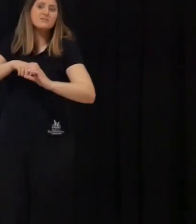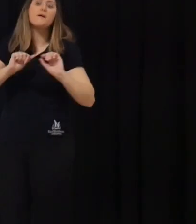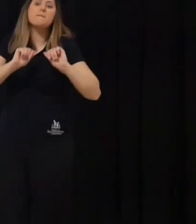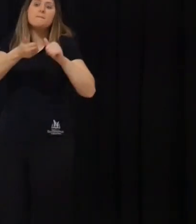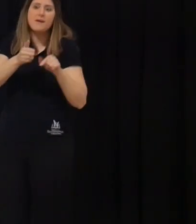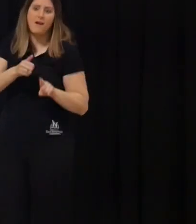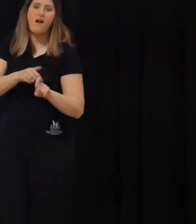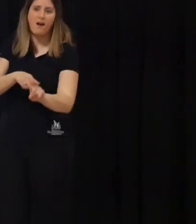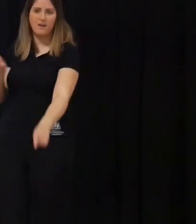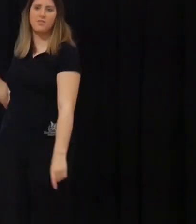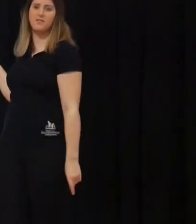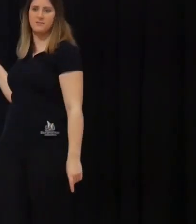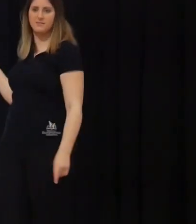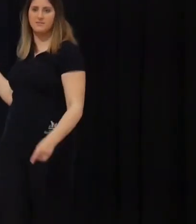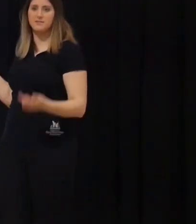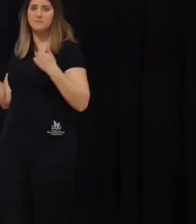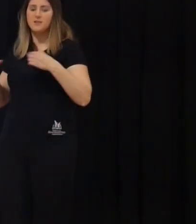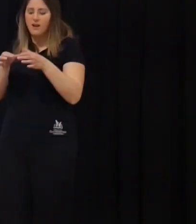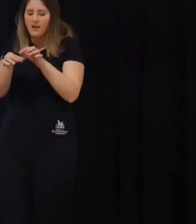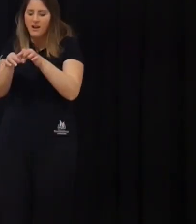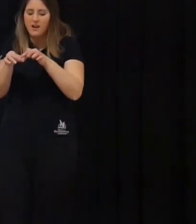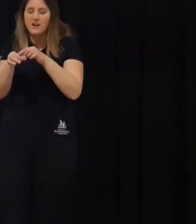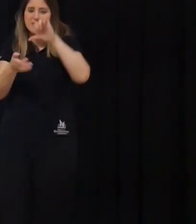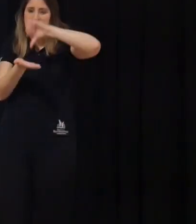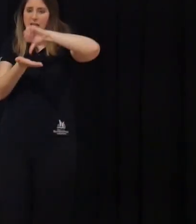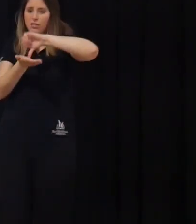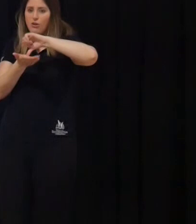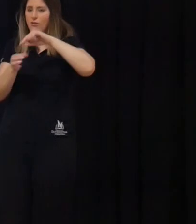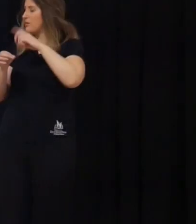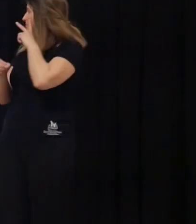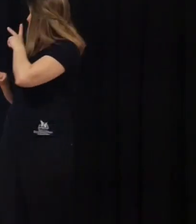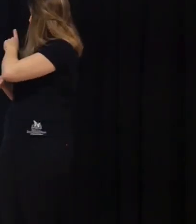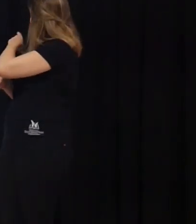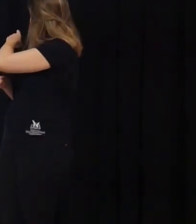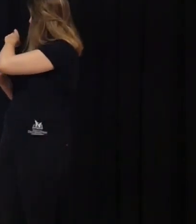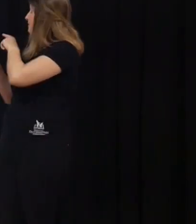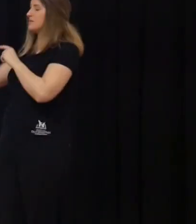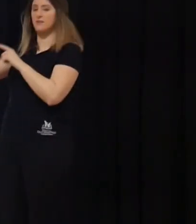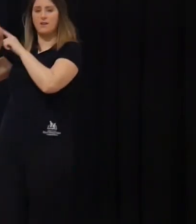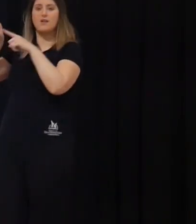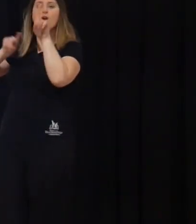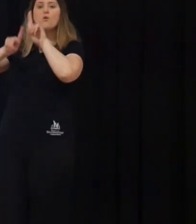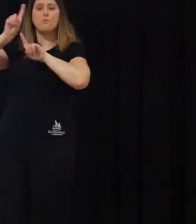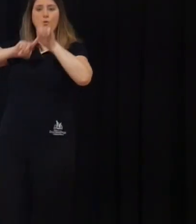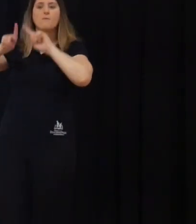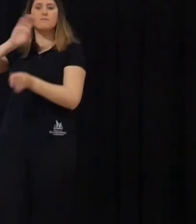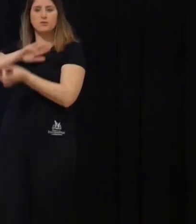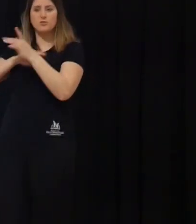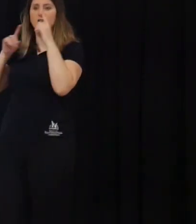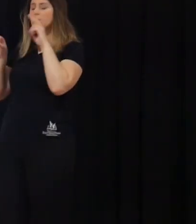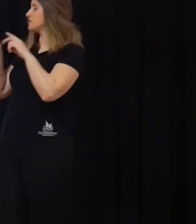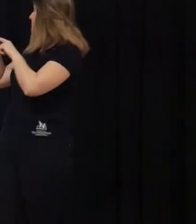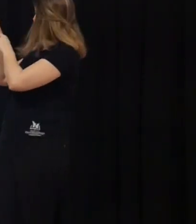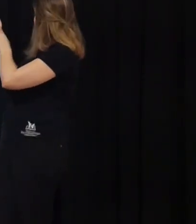su núcleo, en la parte central, esa partesa, donde encontramos el problema. En el núcleo, no se ve muy